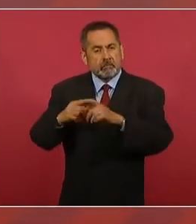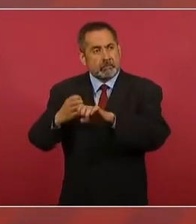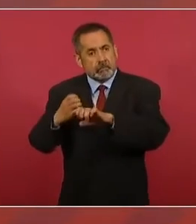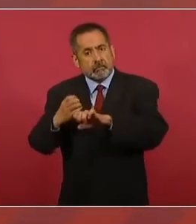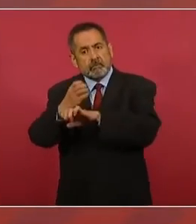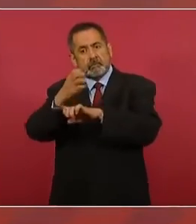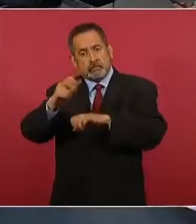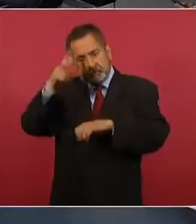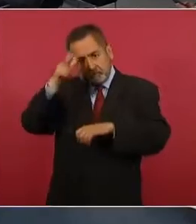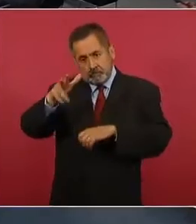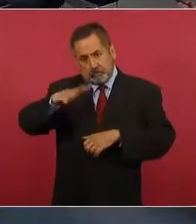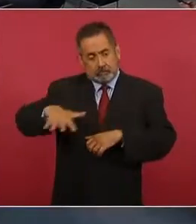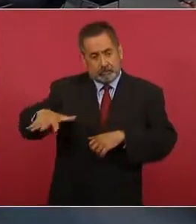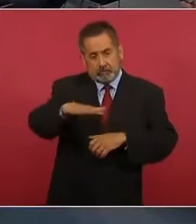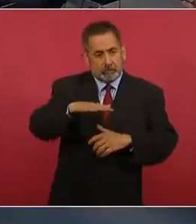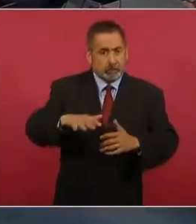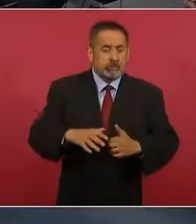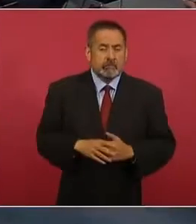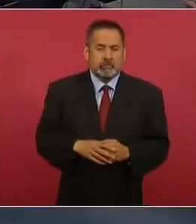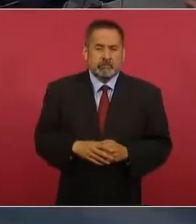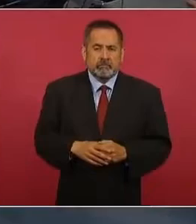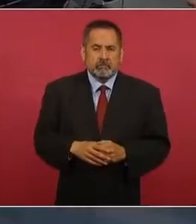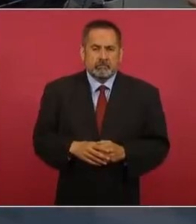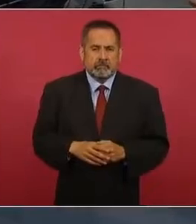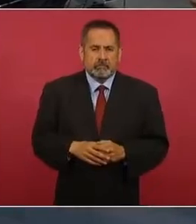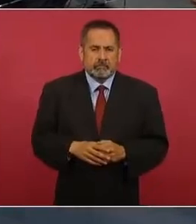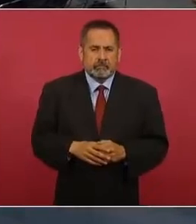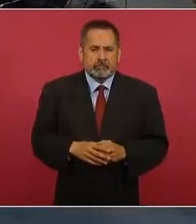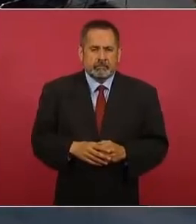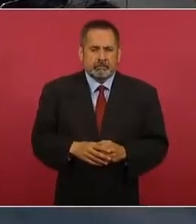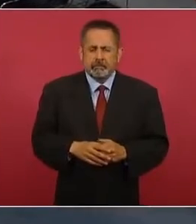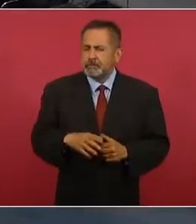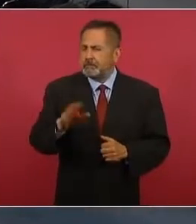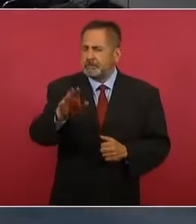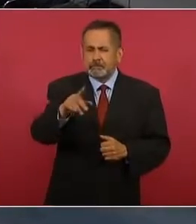de Hidalgo. No me pueden